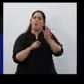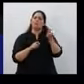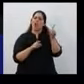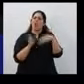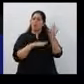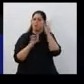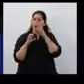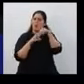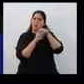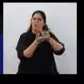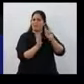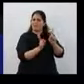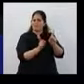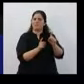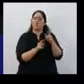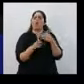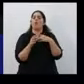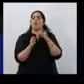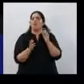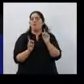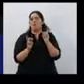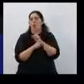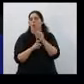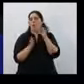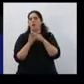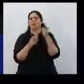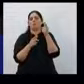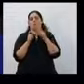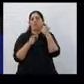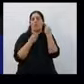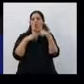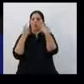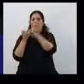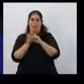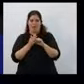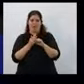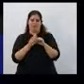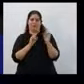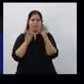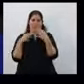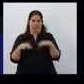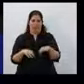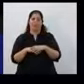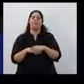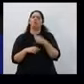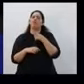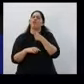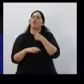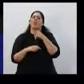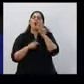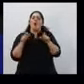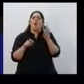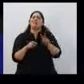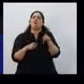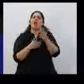que están adentro de ese país y más problemas los que tuvieron que emigrar pero a diferencia del presidente yo quiero que los venezolanos resuelvan